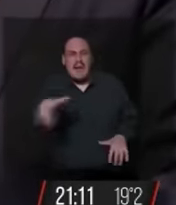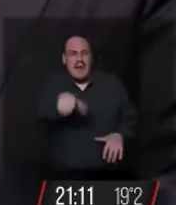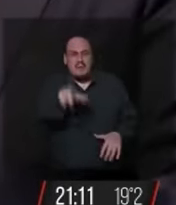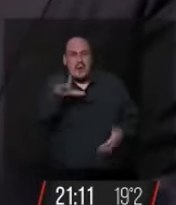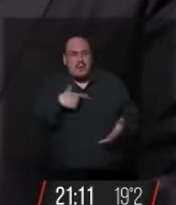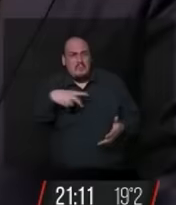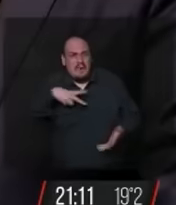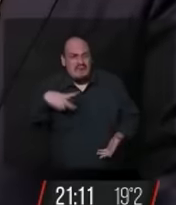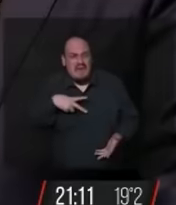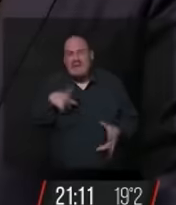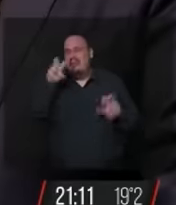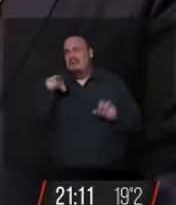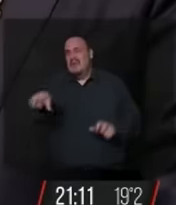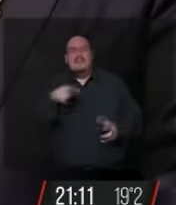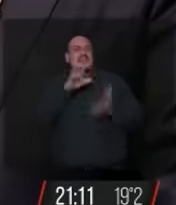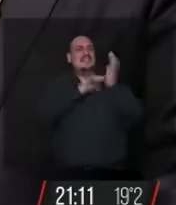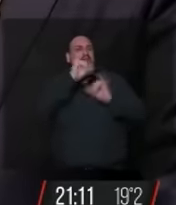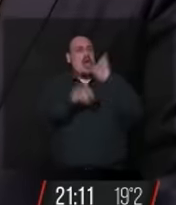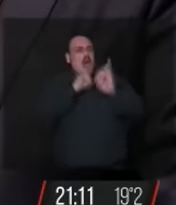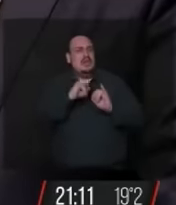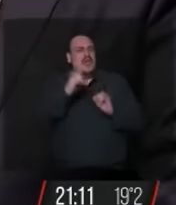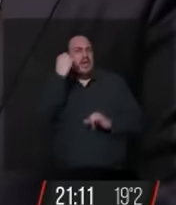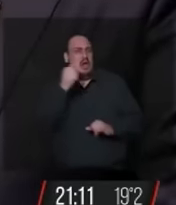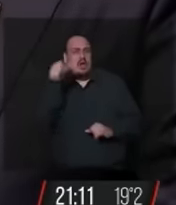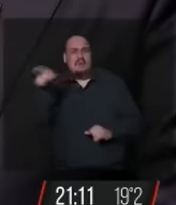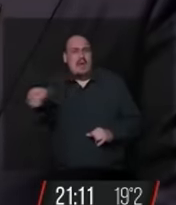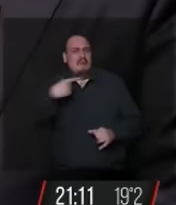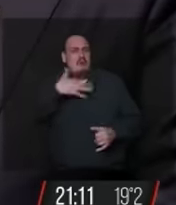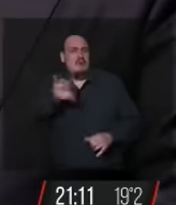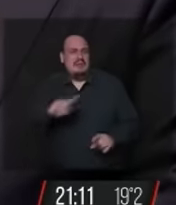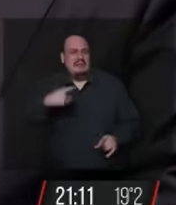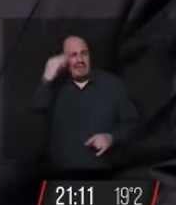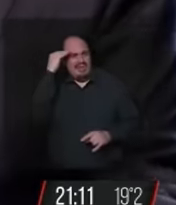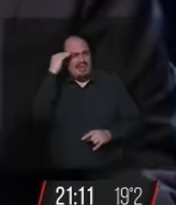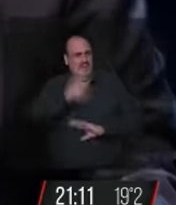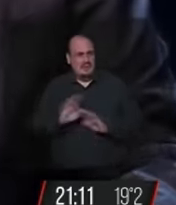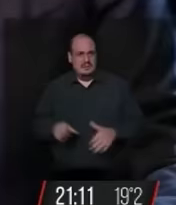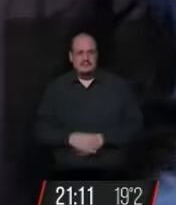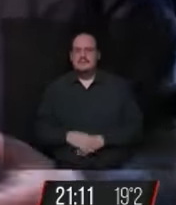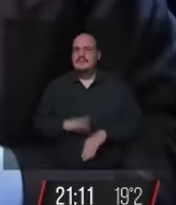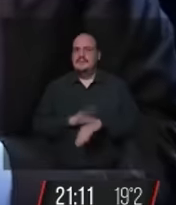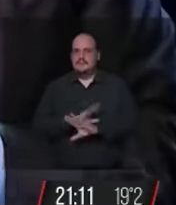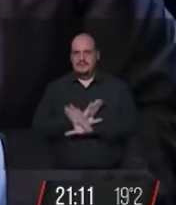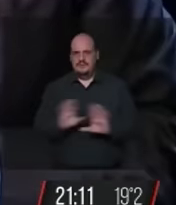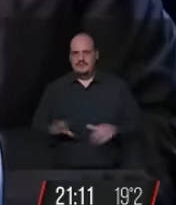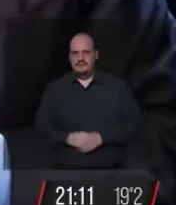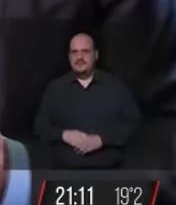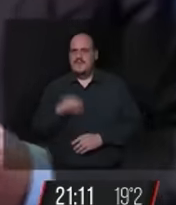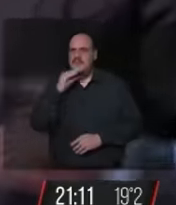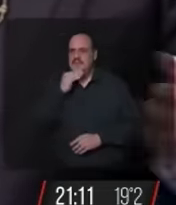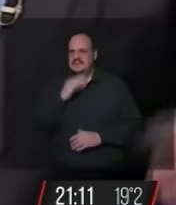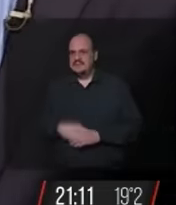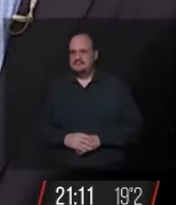extrapolar un caso de teoría económica dado en una charla para economistas. Tiempo, por favor. Muy bien. Sergio Massa.